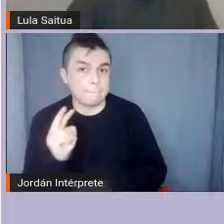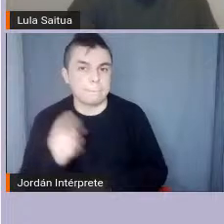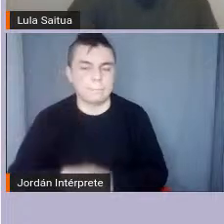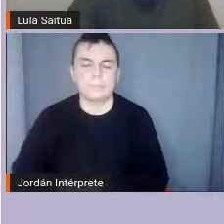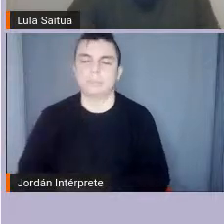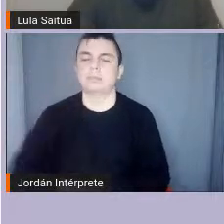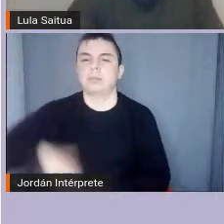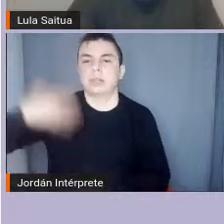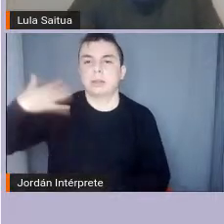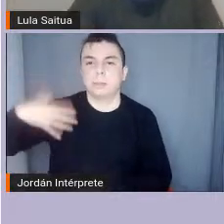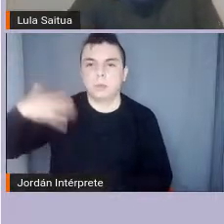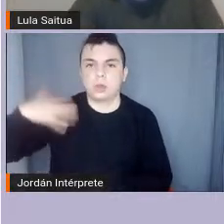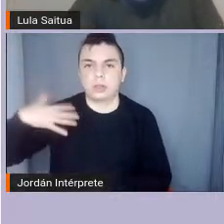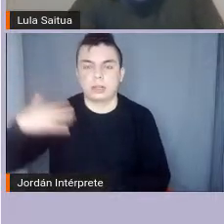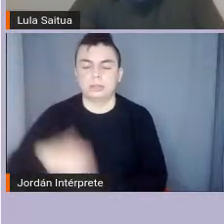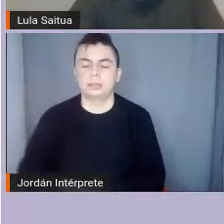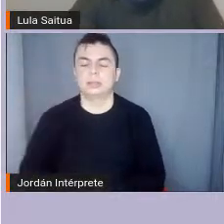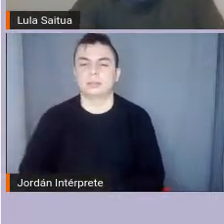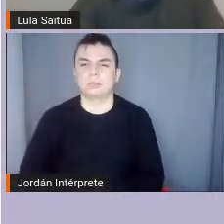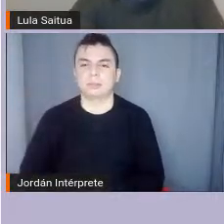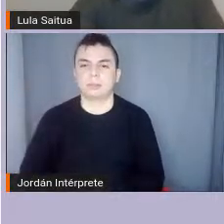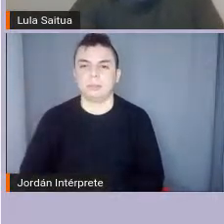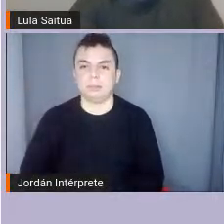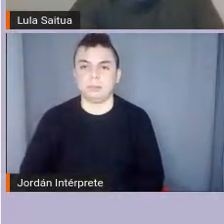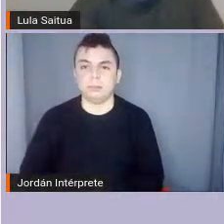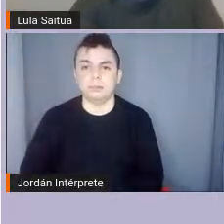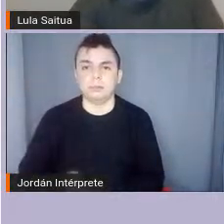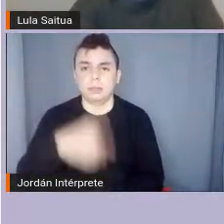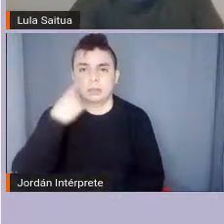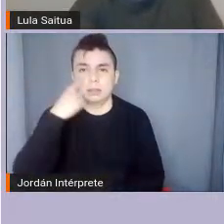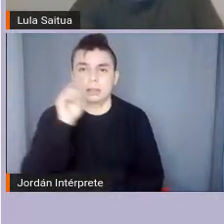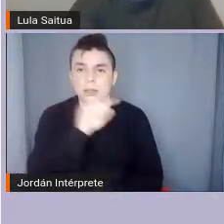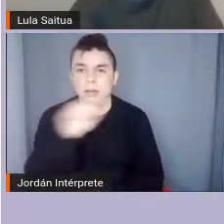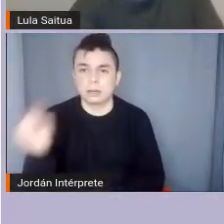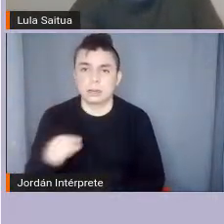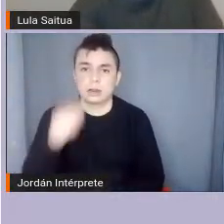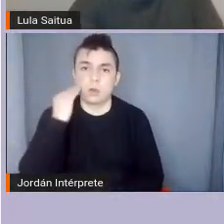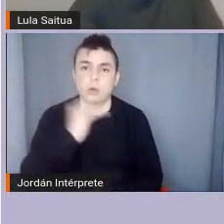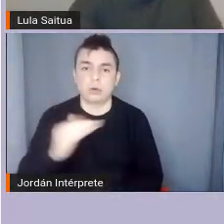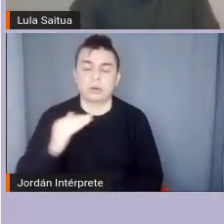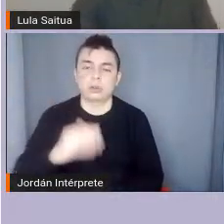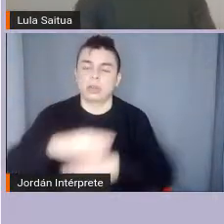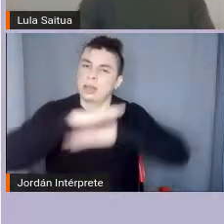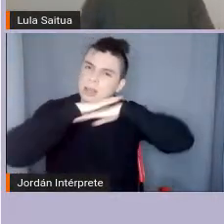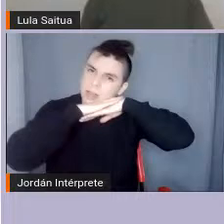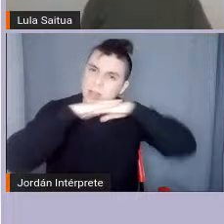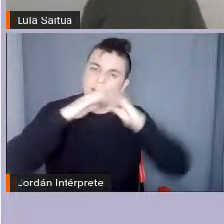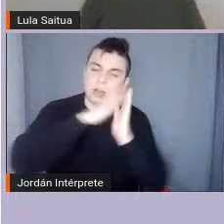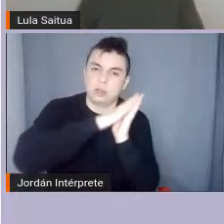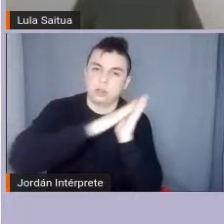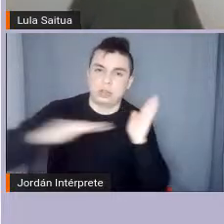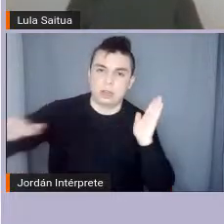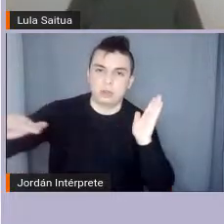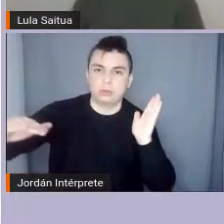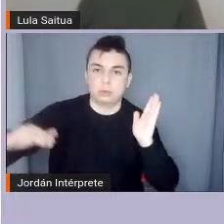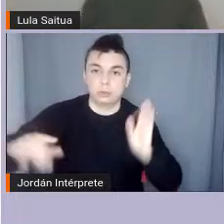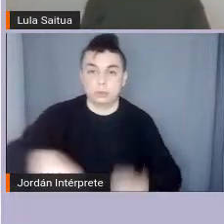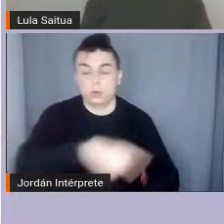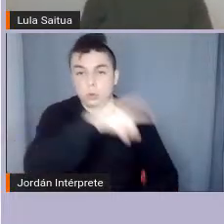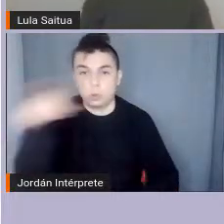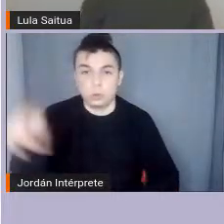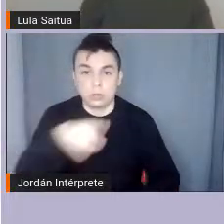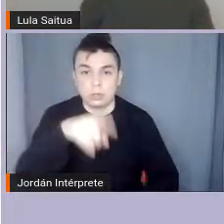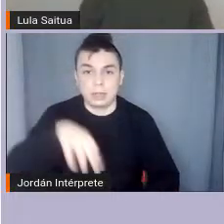aparezcan las letras, fíjense que tenemos un niño aquí acostado. Ustedes, mamás, papás, abuelitos,